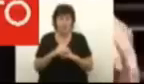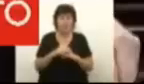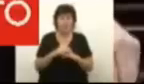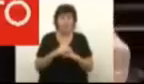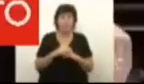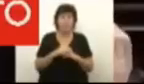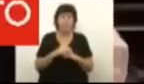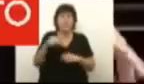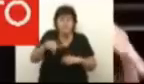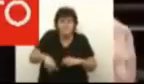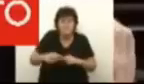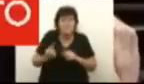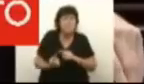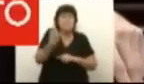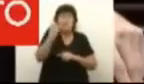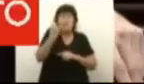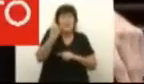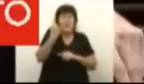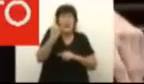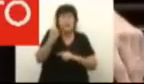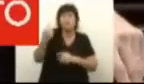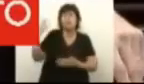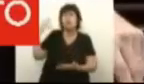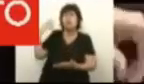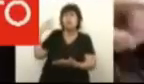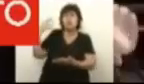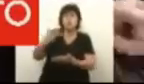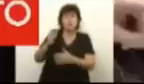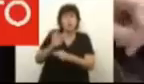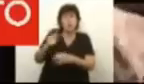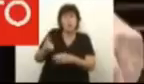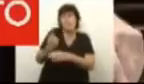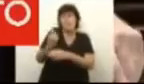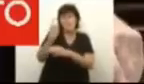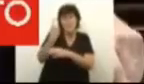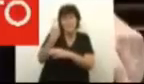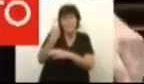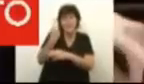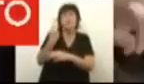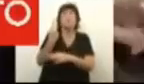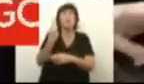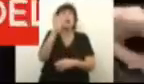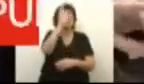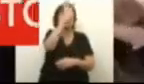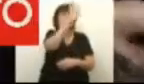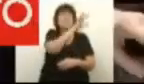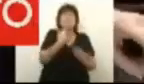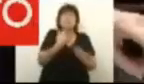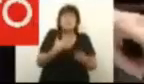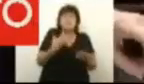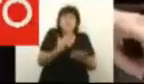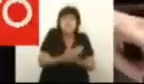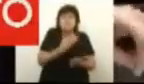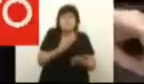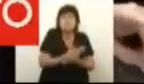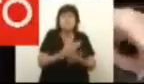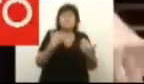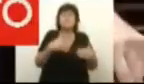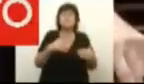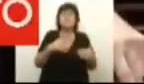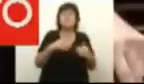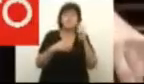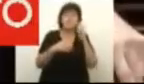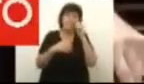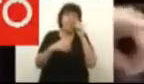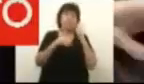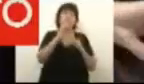Noche, estamos con Nicolás del Caño. Nicolás, bueno, ¿qué es lo que más rechazan ustedes de esta ley que va a recibir media sanción hoy? No, bueno, nosotros ya lo hemos